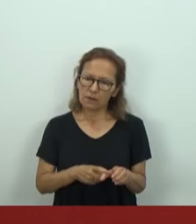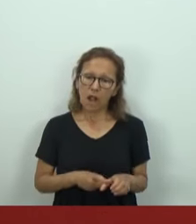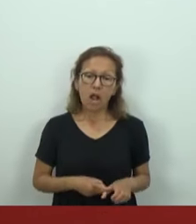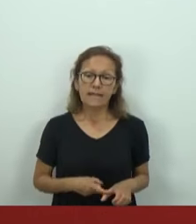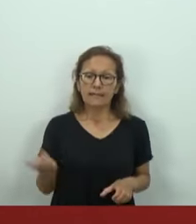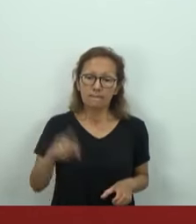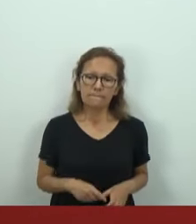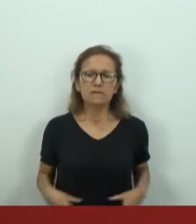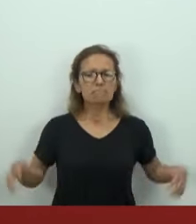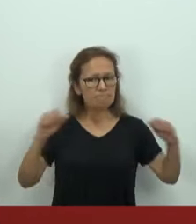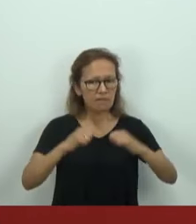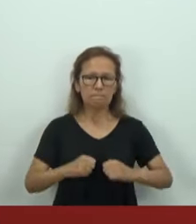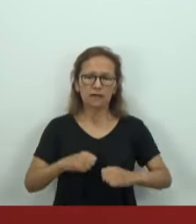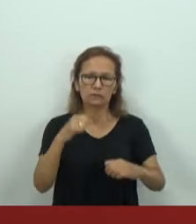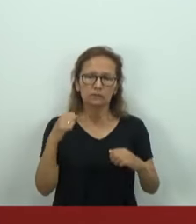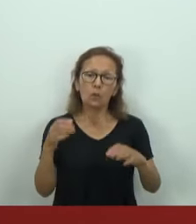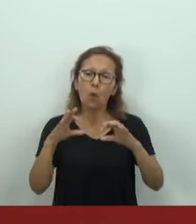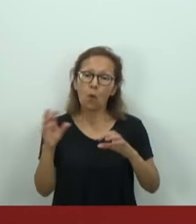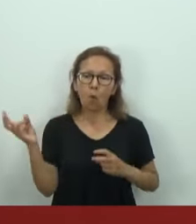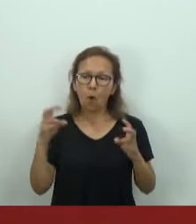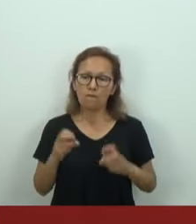pacto, la sangre del pacto.